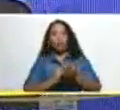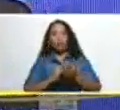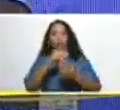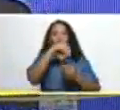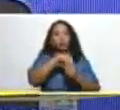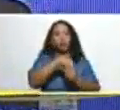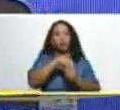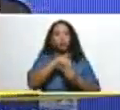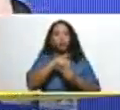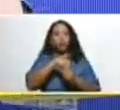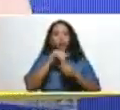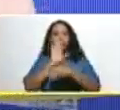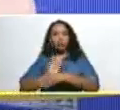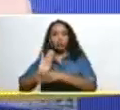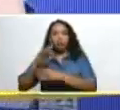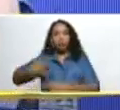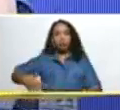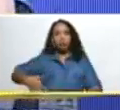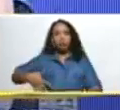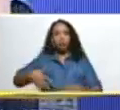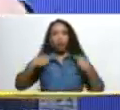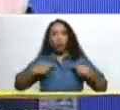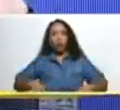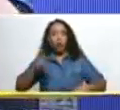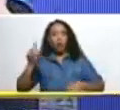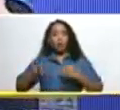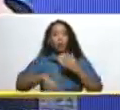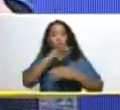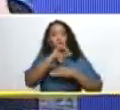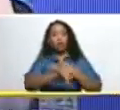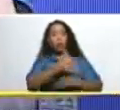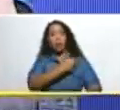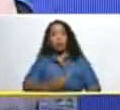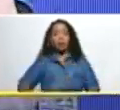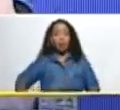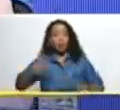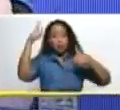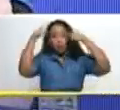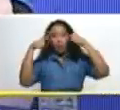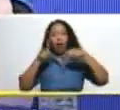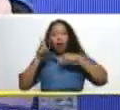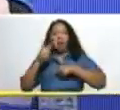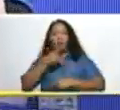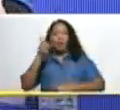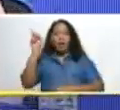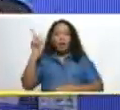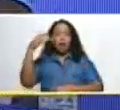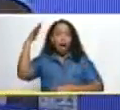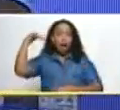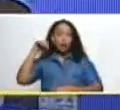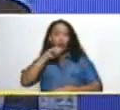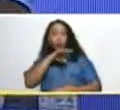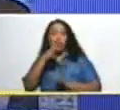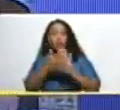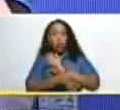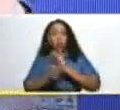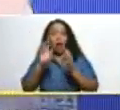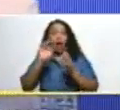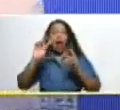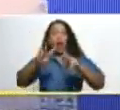de los derechos humanos. Ese fue un proyecto del presidente Chávez, cuando él plantea en aquel momento, y la reforma